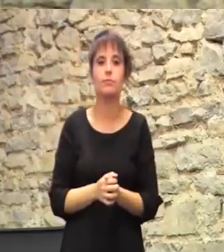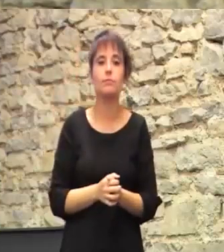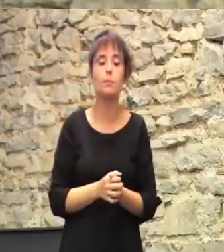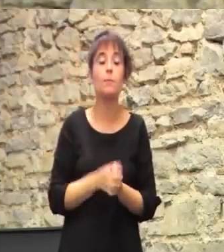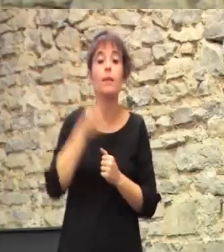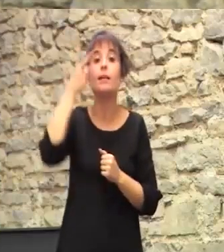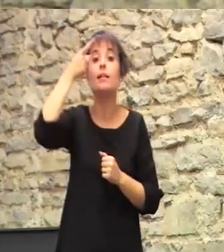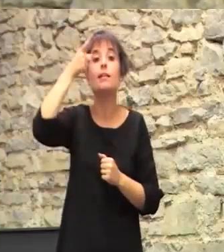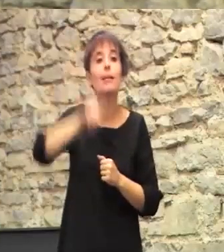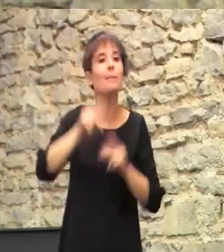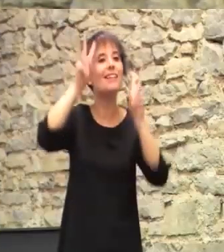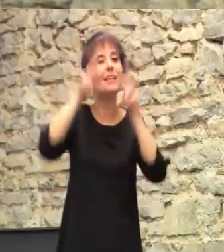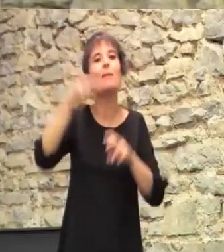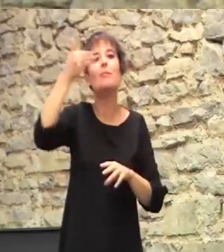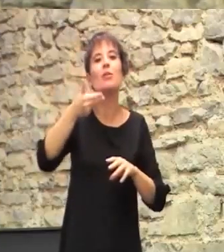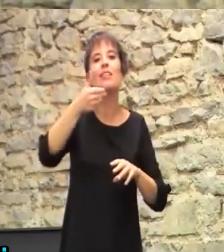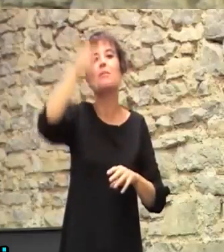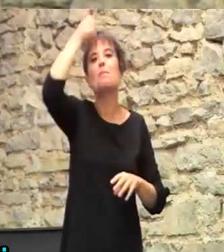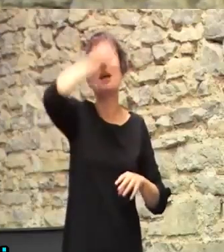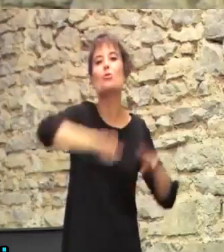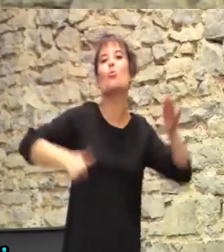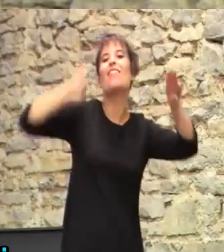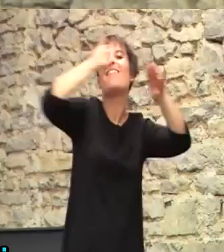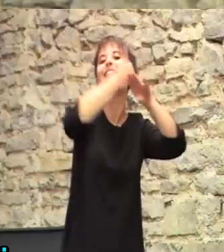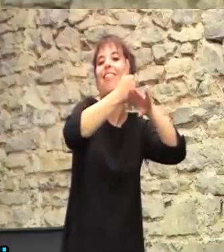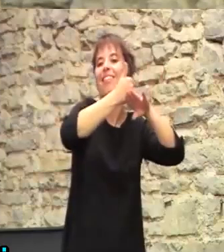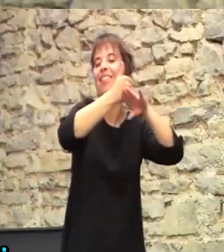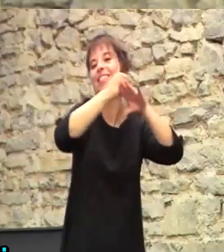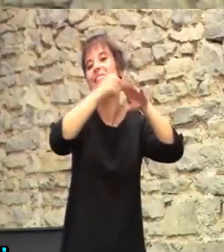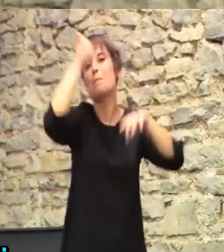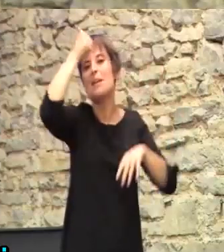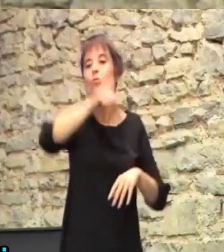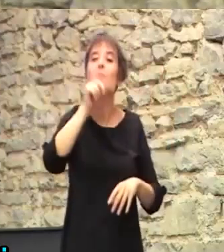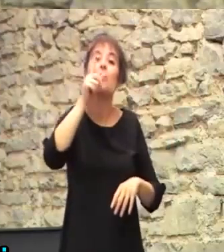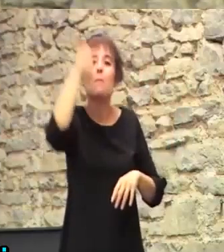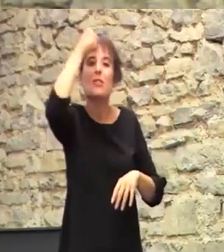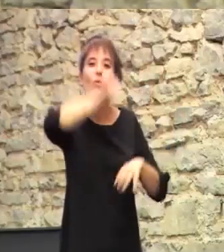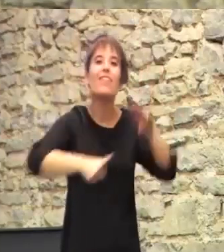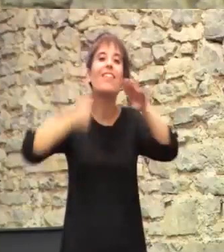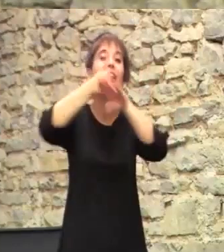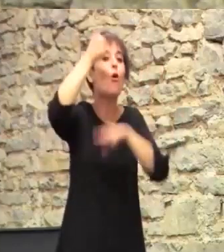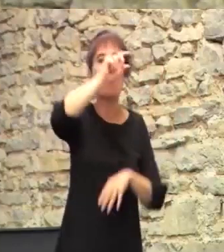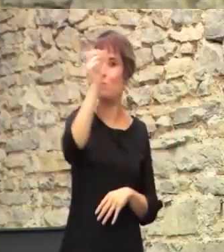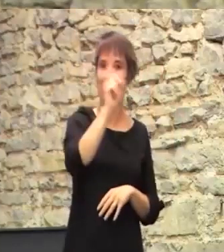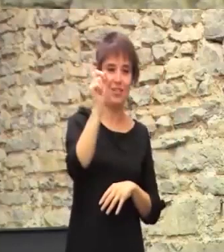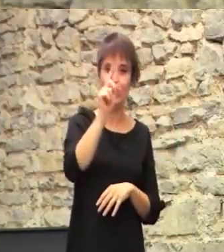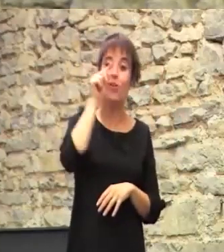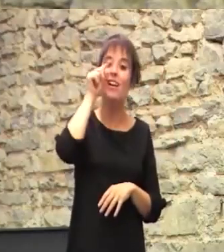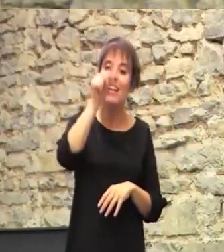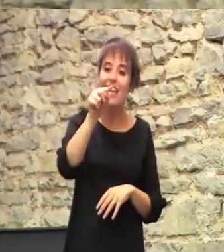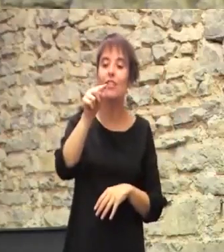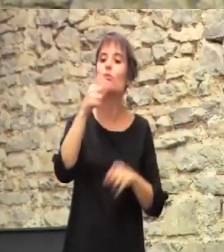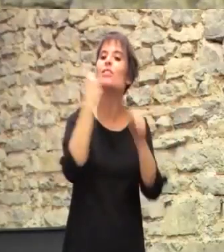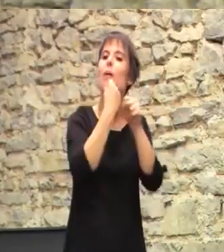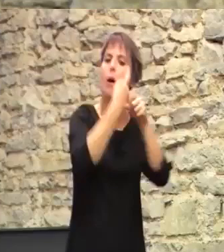parece importante trabajar es la masculinidad pero no la masculinidad de los hombres eso me parece importante que se